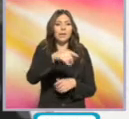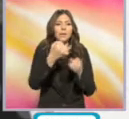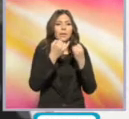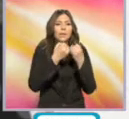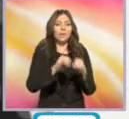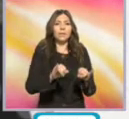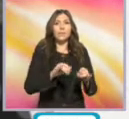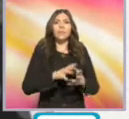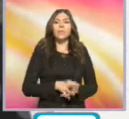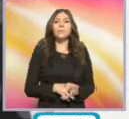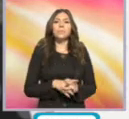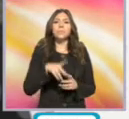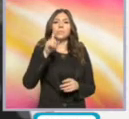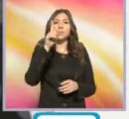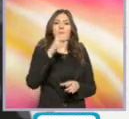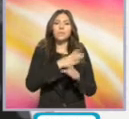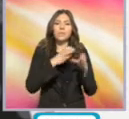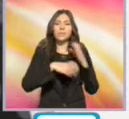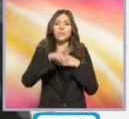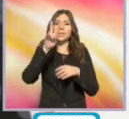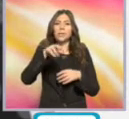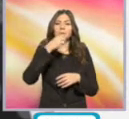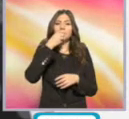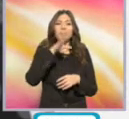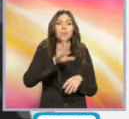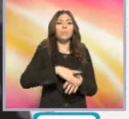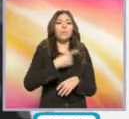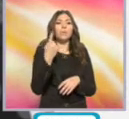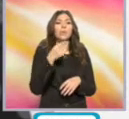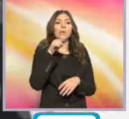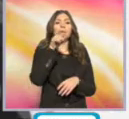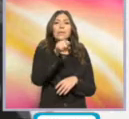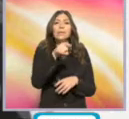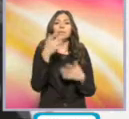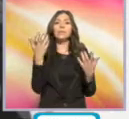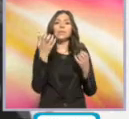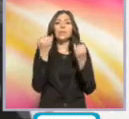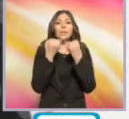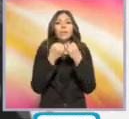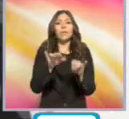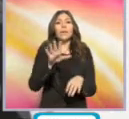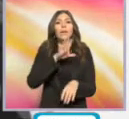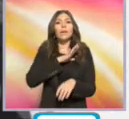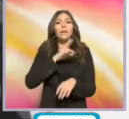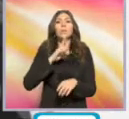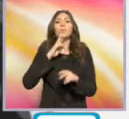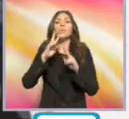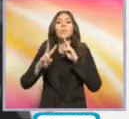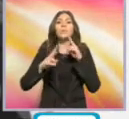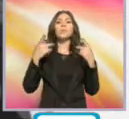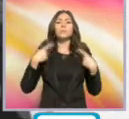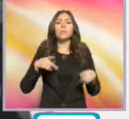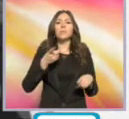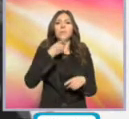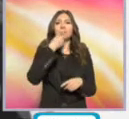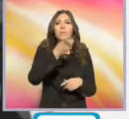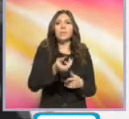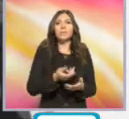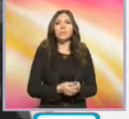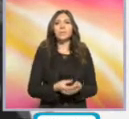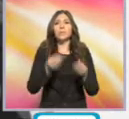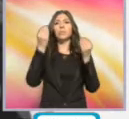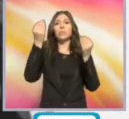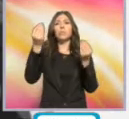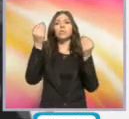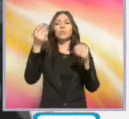una parte muy padre, porque se dice que en la inauguración hubo voces de los asistentes que decían: mucha